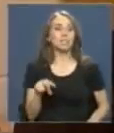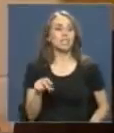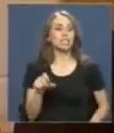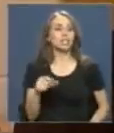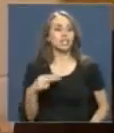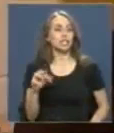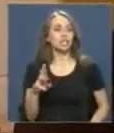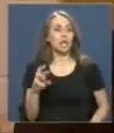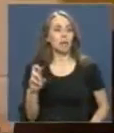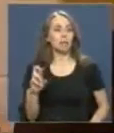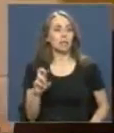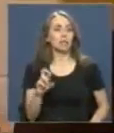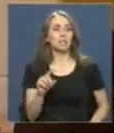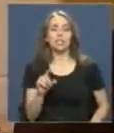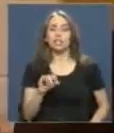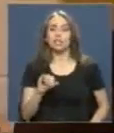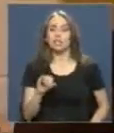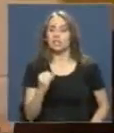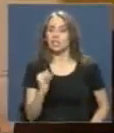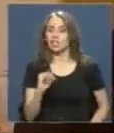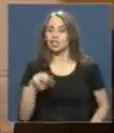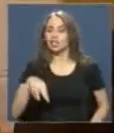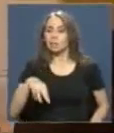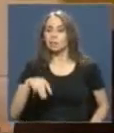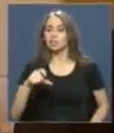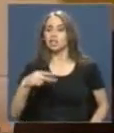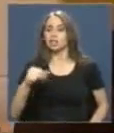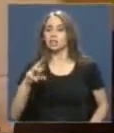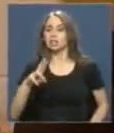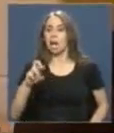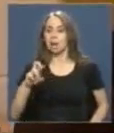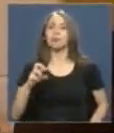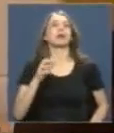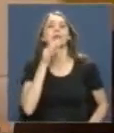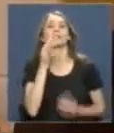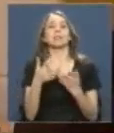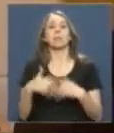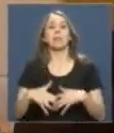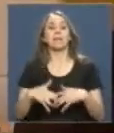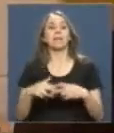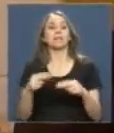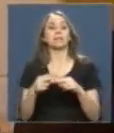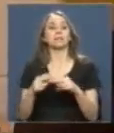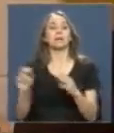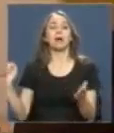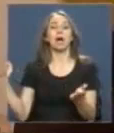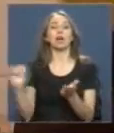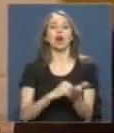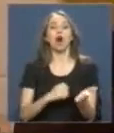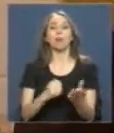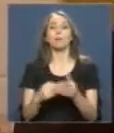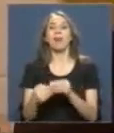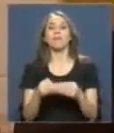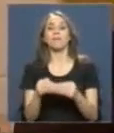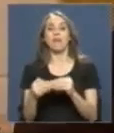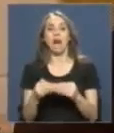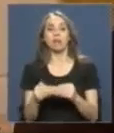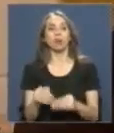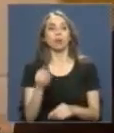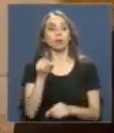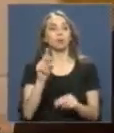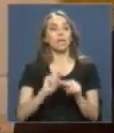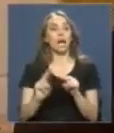responsabilidad. Jim Sharp sostiene que hay un mecanismo que se llama el golpe blando, donde usted lo que